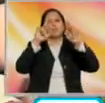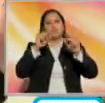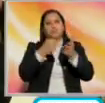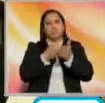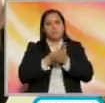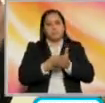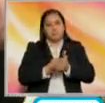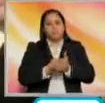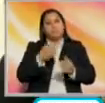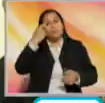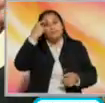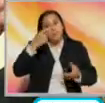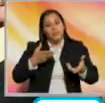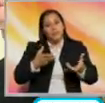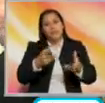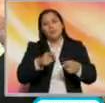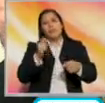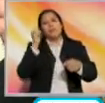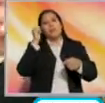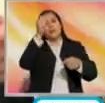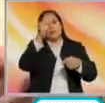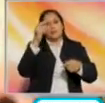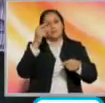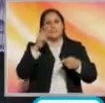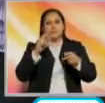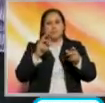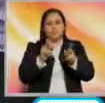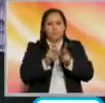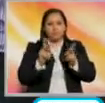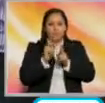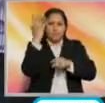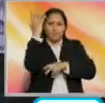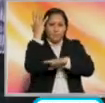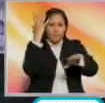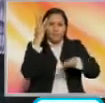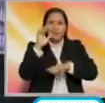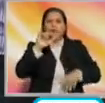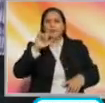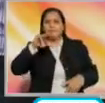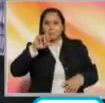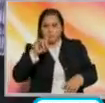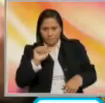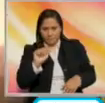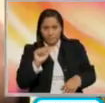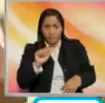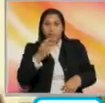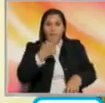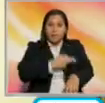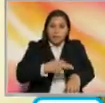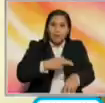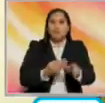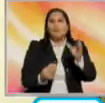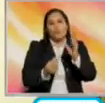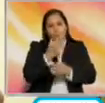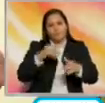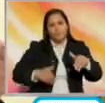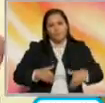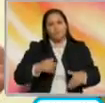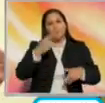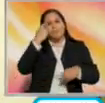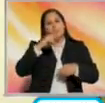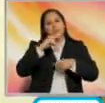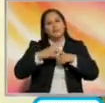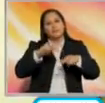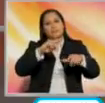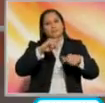para que la calle pueda llegar hasta la Alameda. Entonces, en este proceso, obviamente, hay que hacer un nuevo teatro nacional y con la